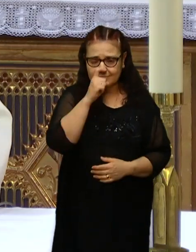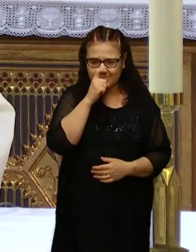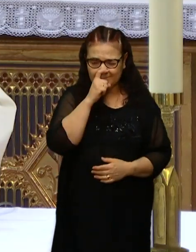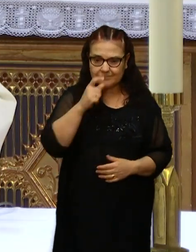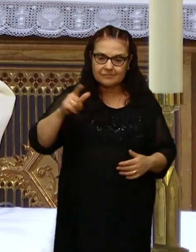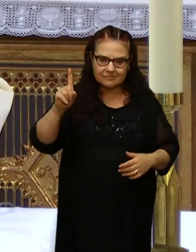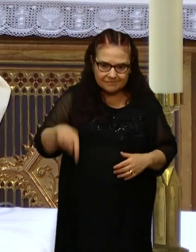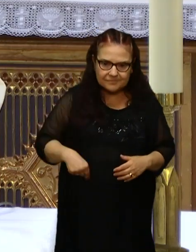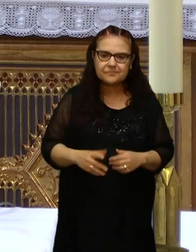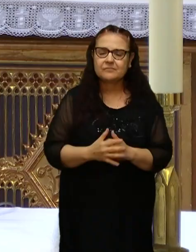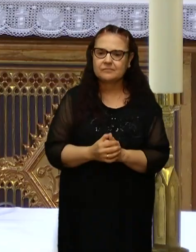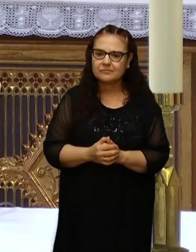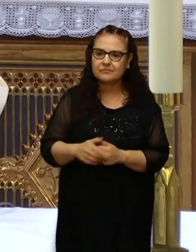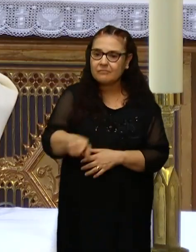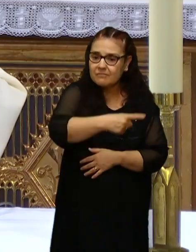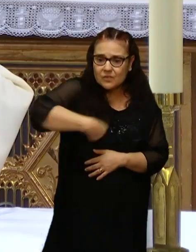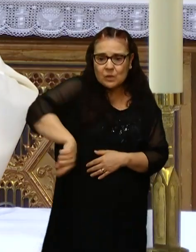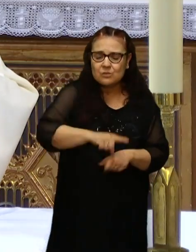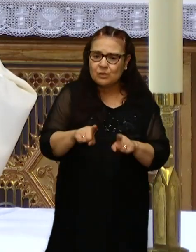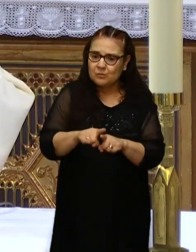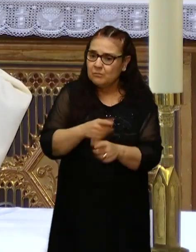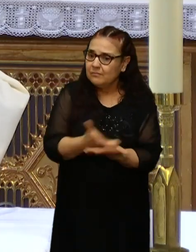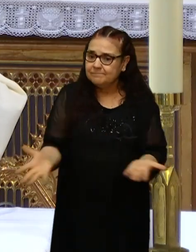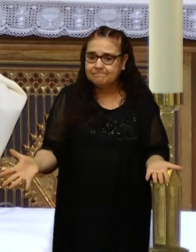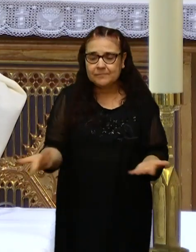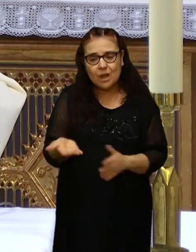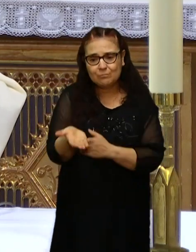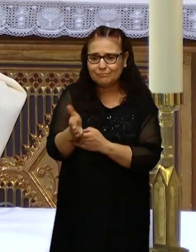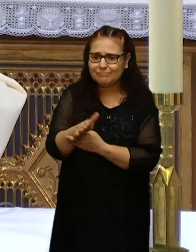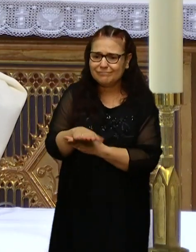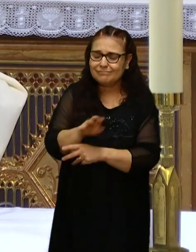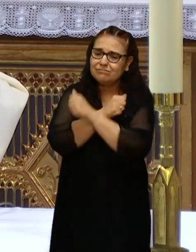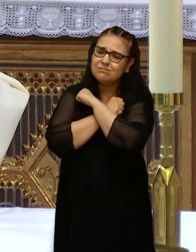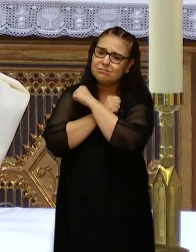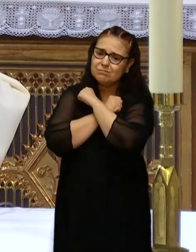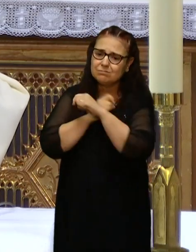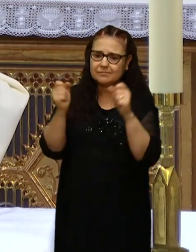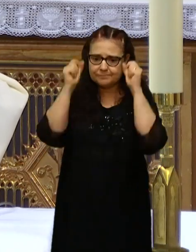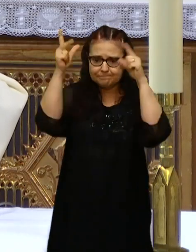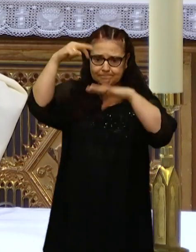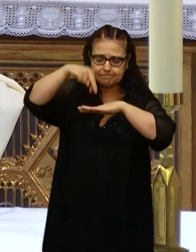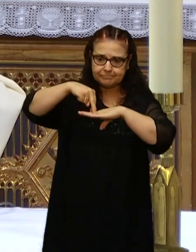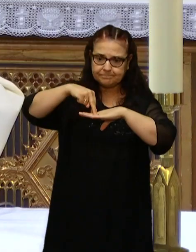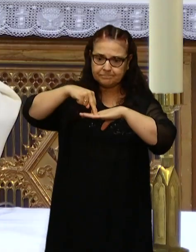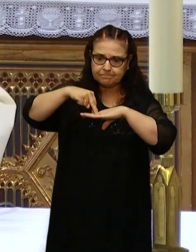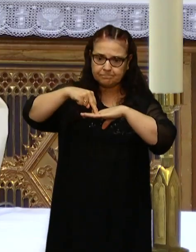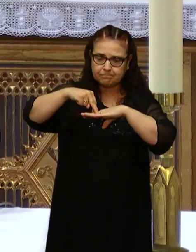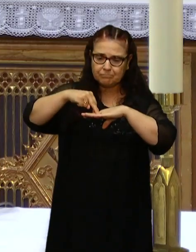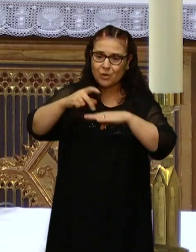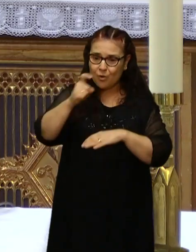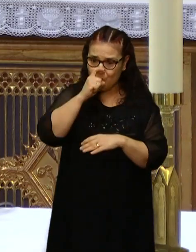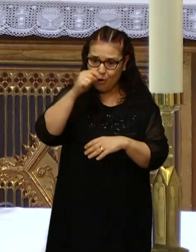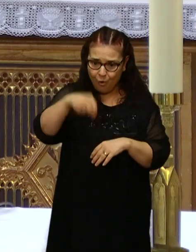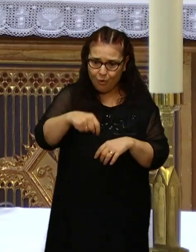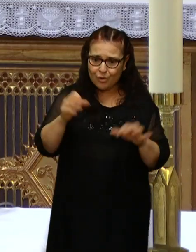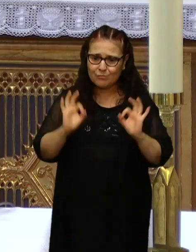Acuérdate también de nuestros hermanos que durmieron en la esperanza de la resurrección.